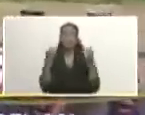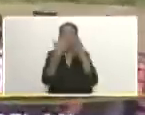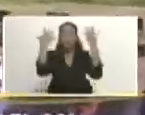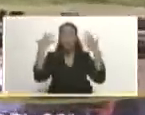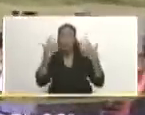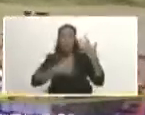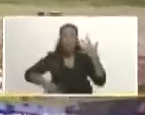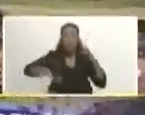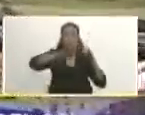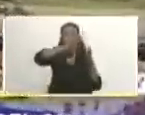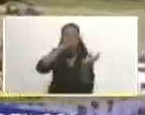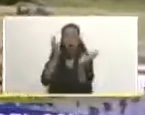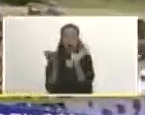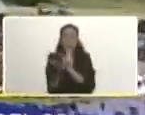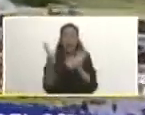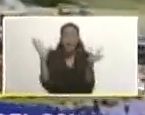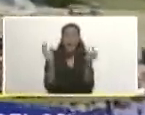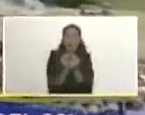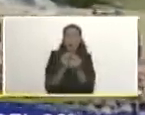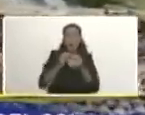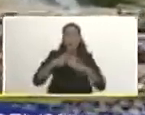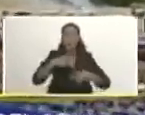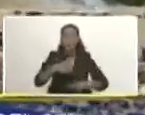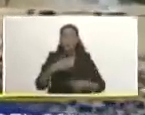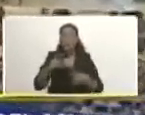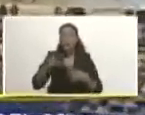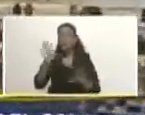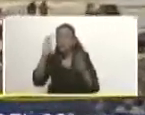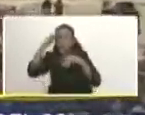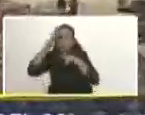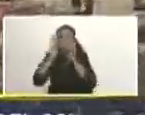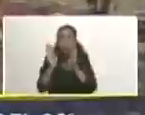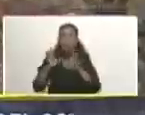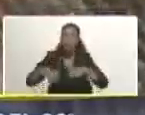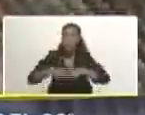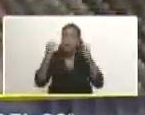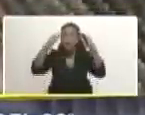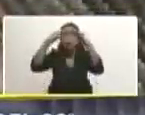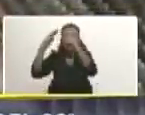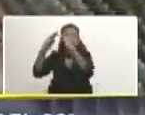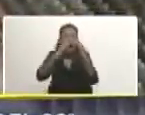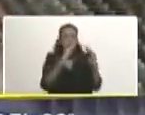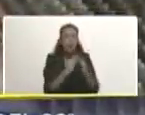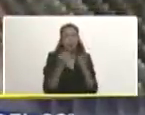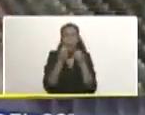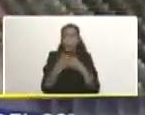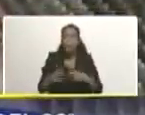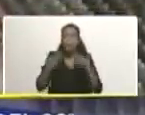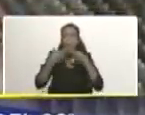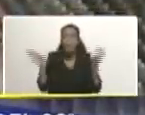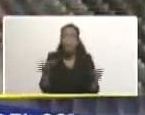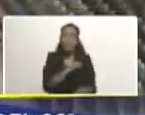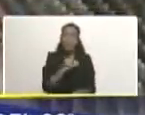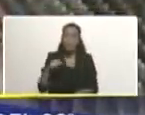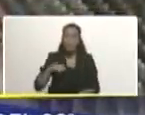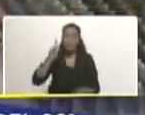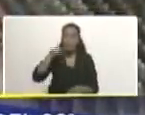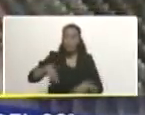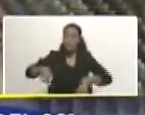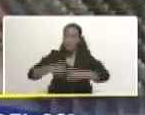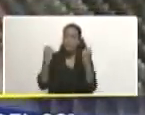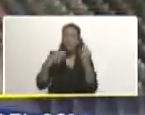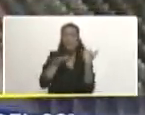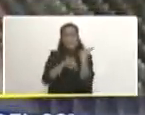espacios demográficos reducidos de interés social, que ocasionan daños estructurales a los bienes públicos y privados, destruyendo